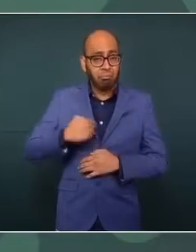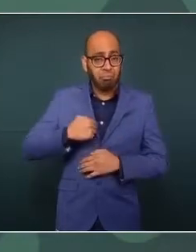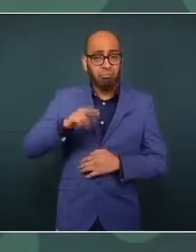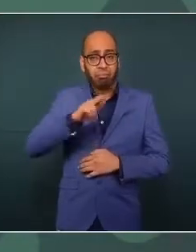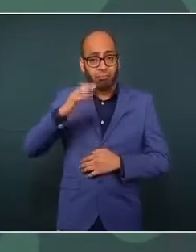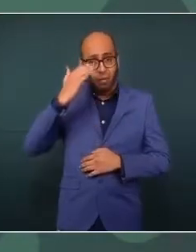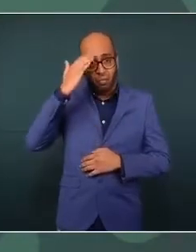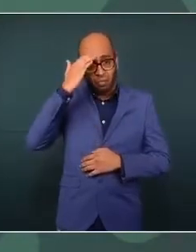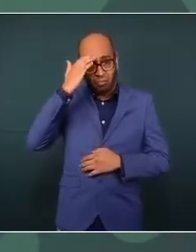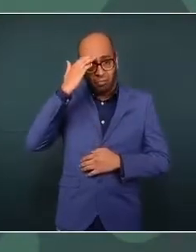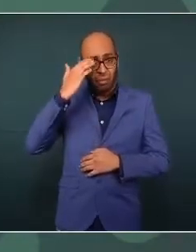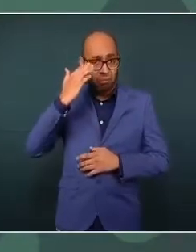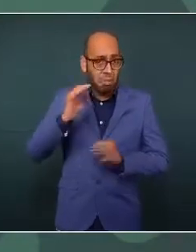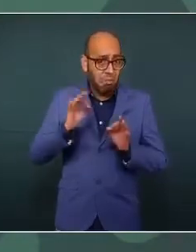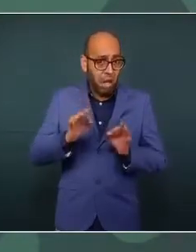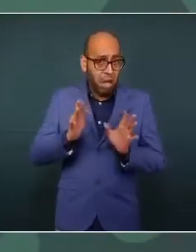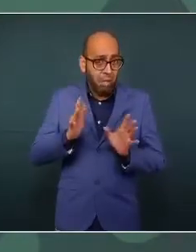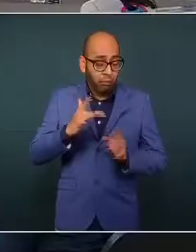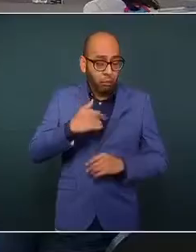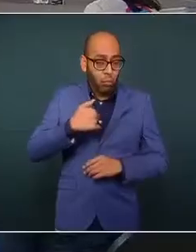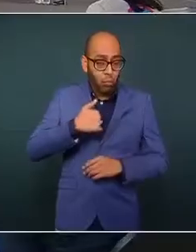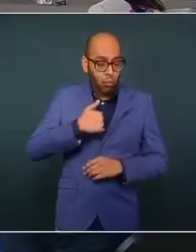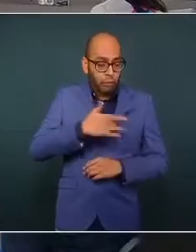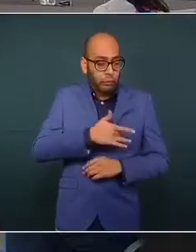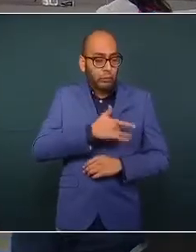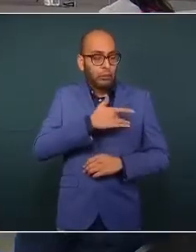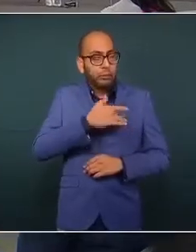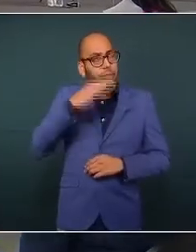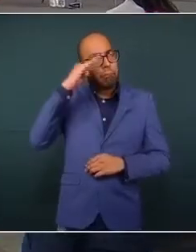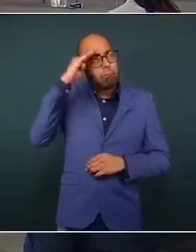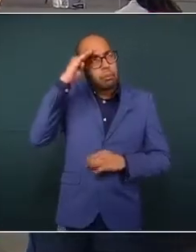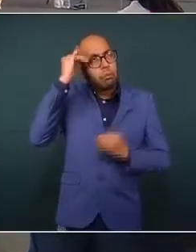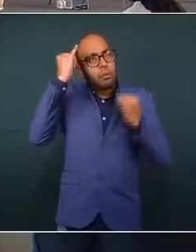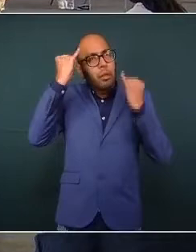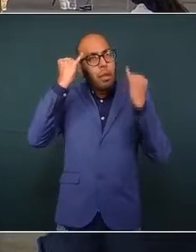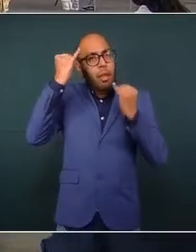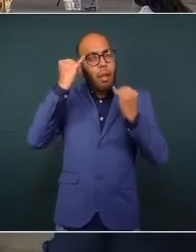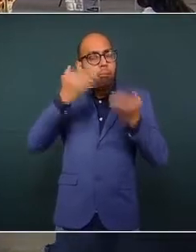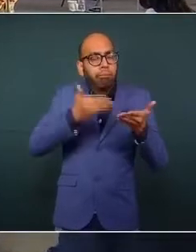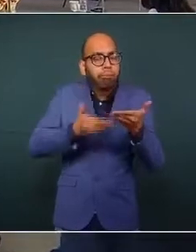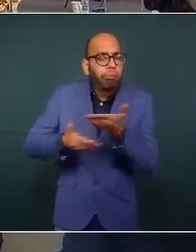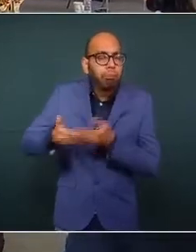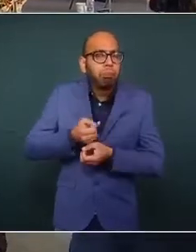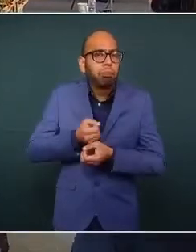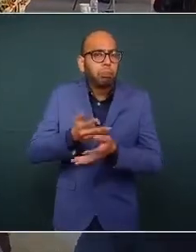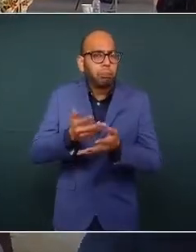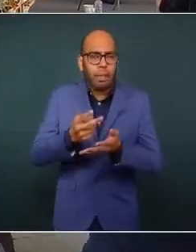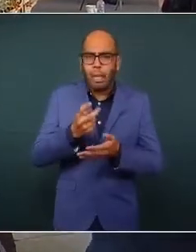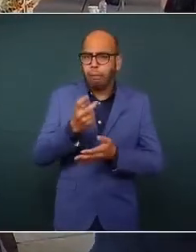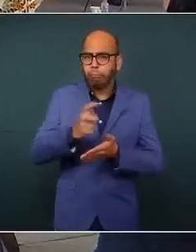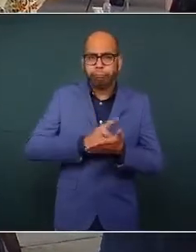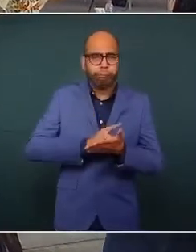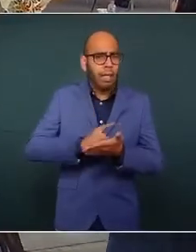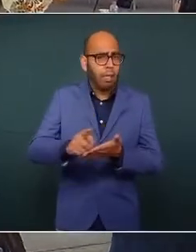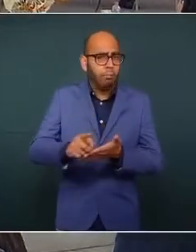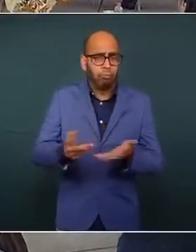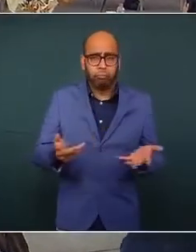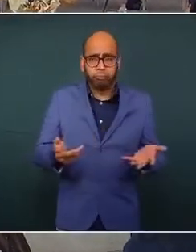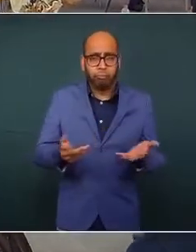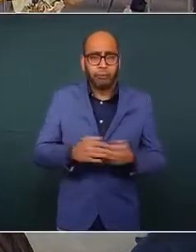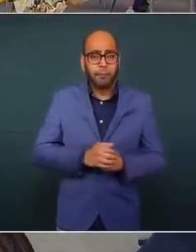que sentimos y pensamos. Ese es un derecho sagrado, y que hay una frase que usa el